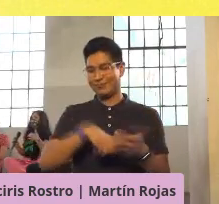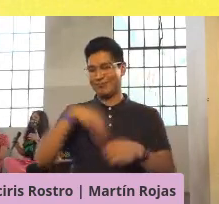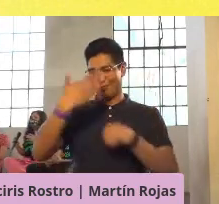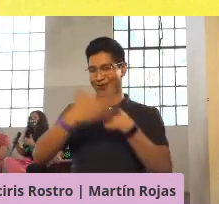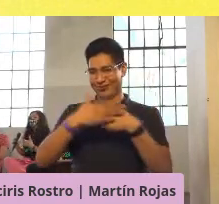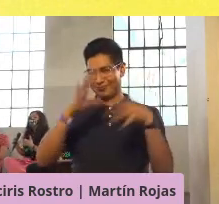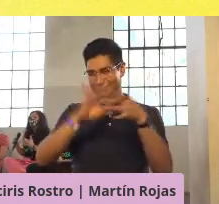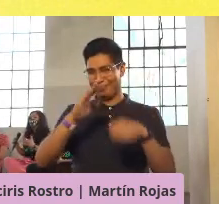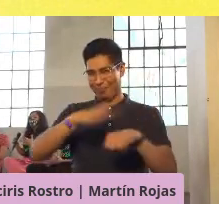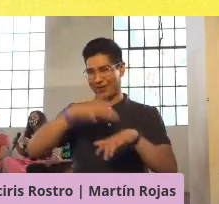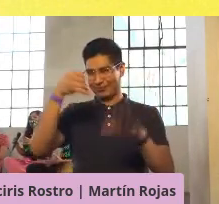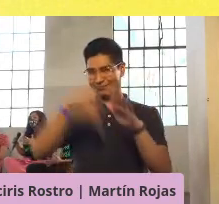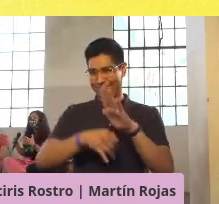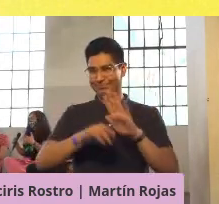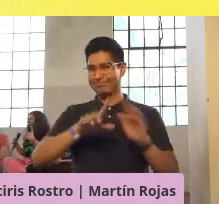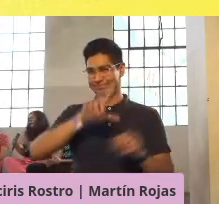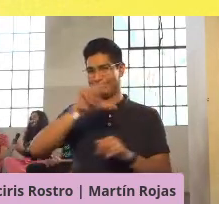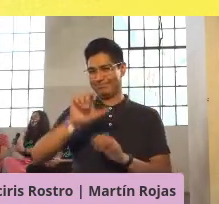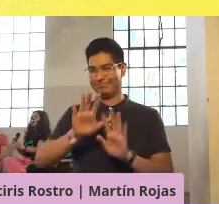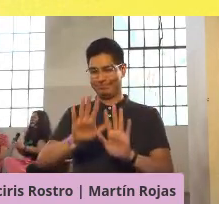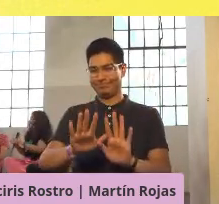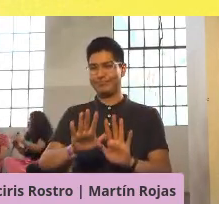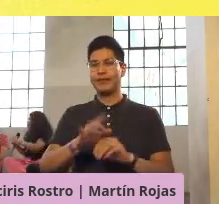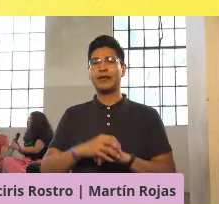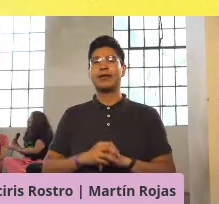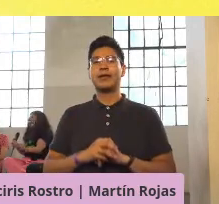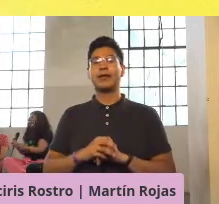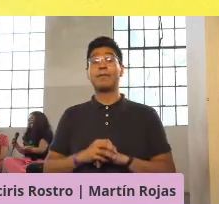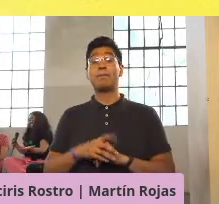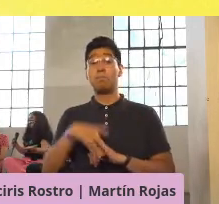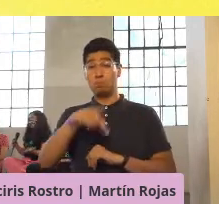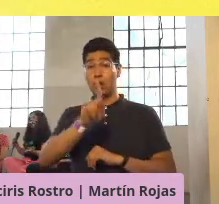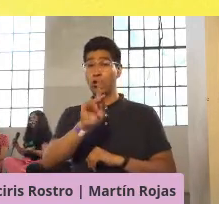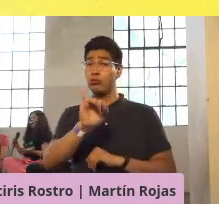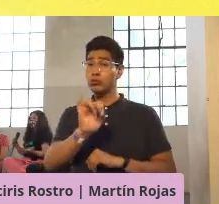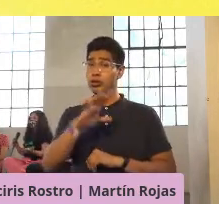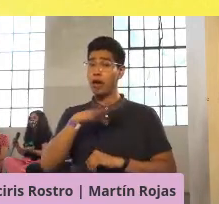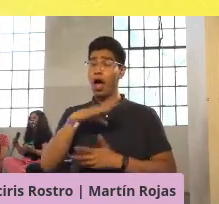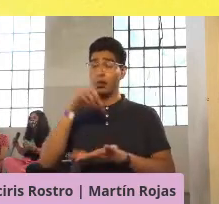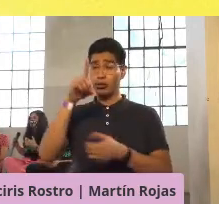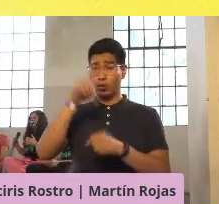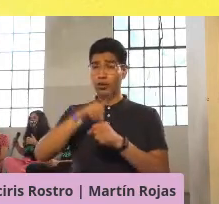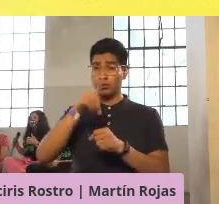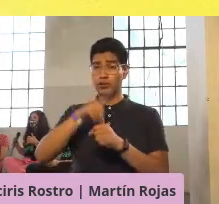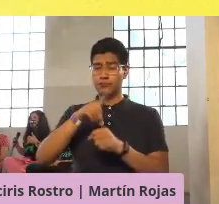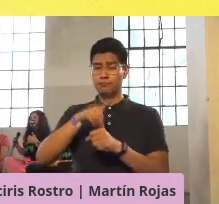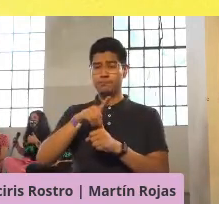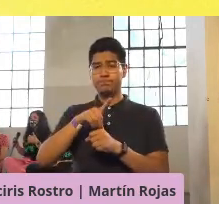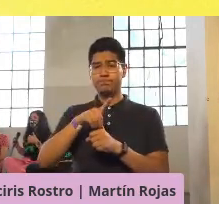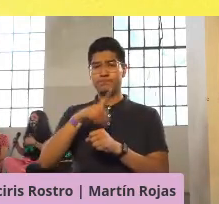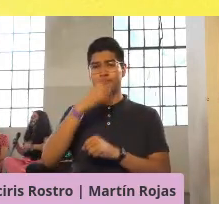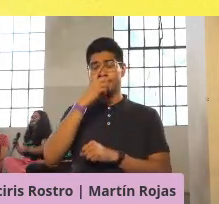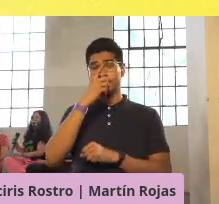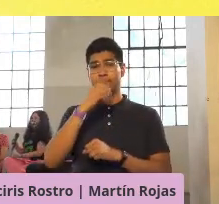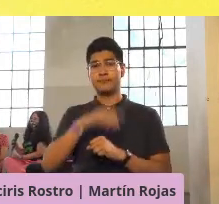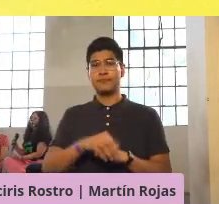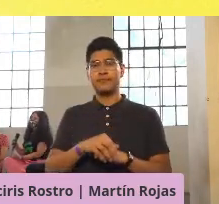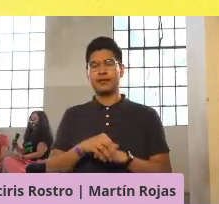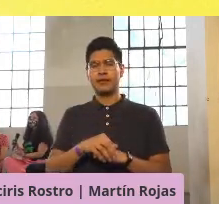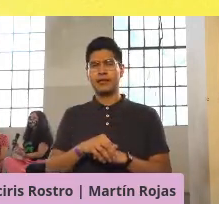pero también ha salido también donaciones, que todas hemos pasado por eso,